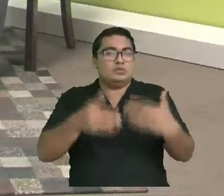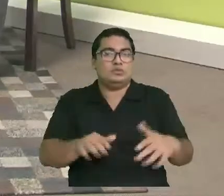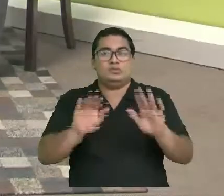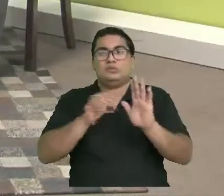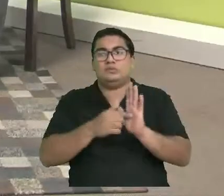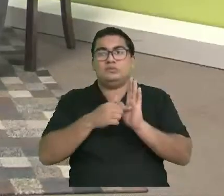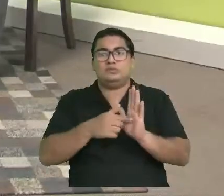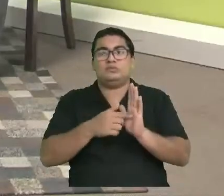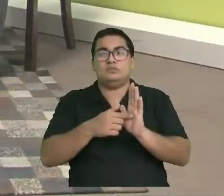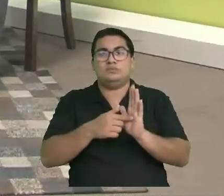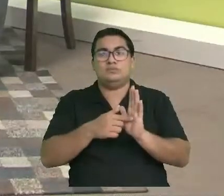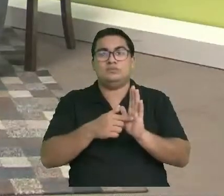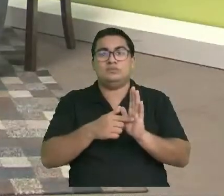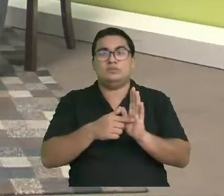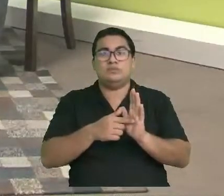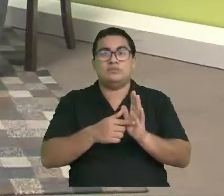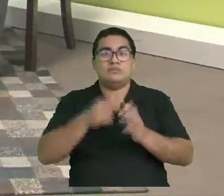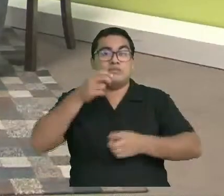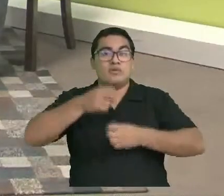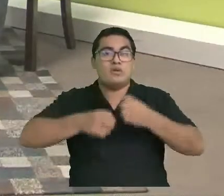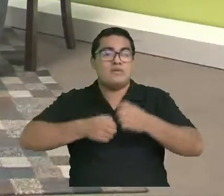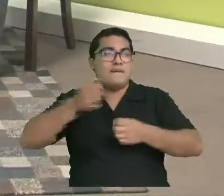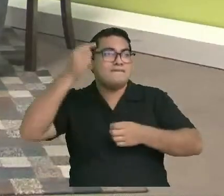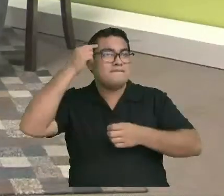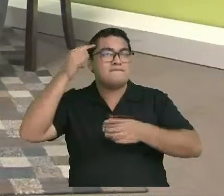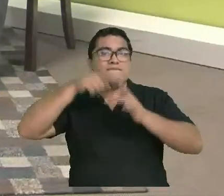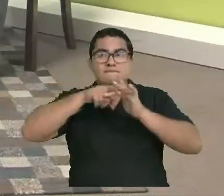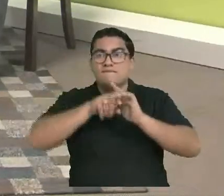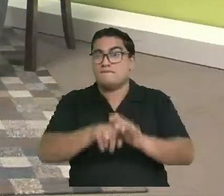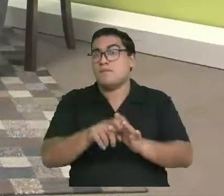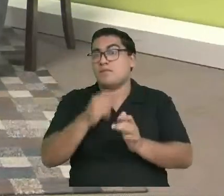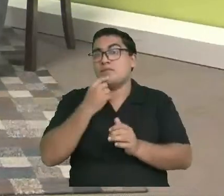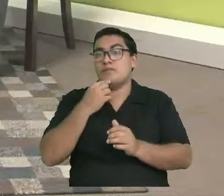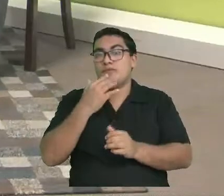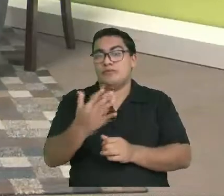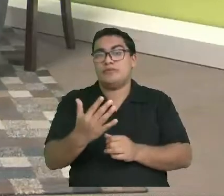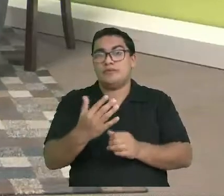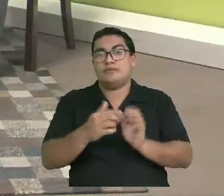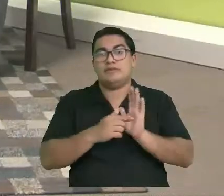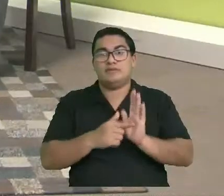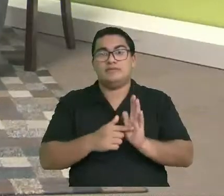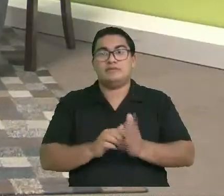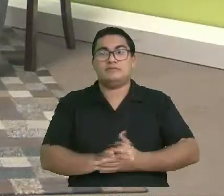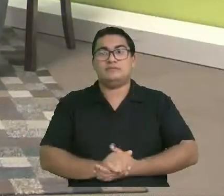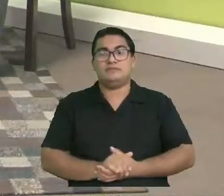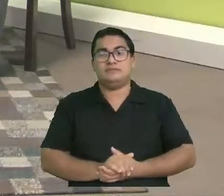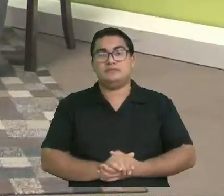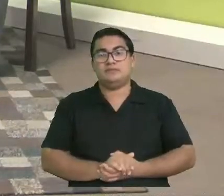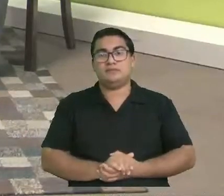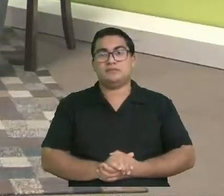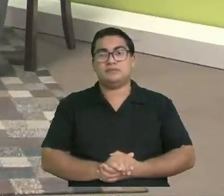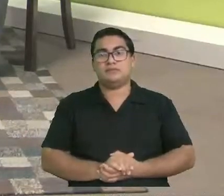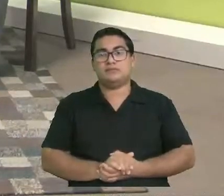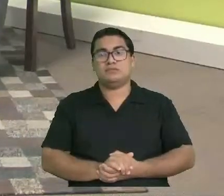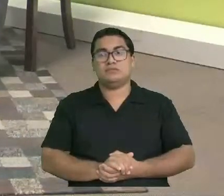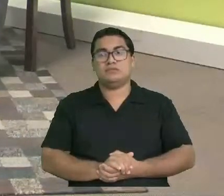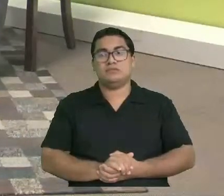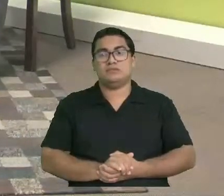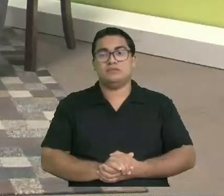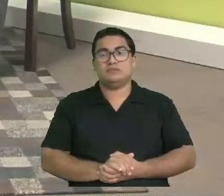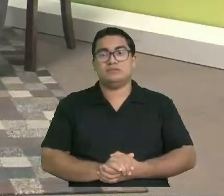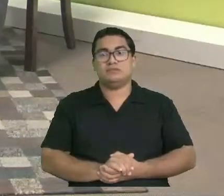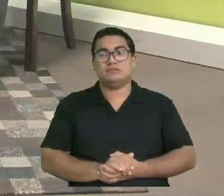de etiología psicológica, ¿verdad? Psicológica. Dado que uno de los impulsadores